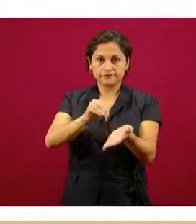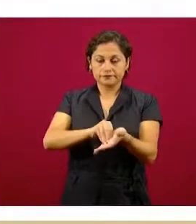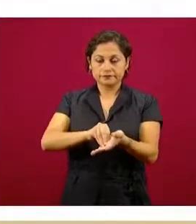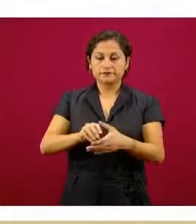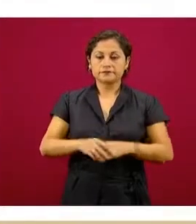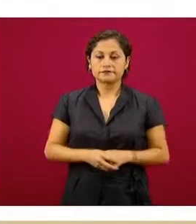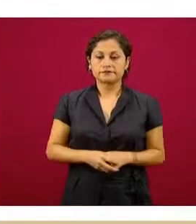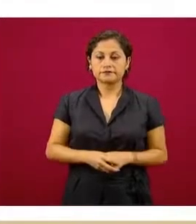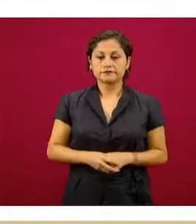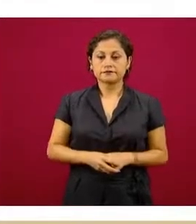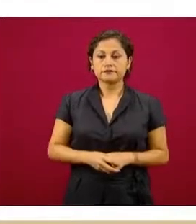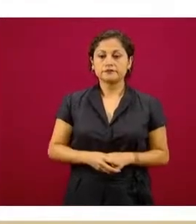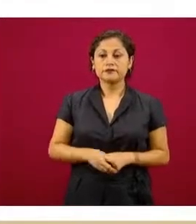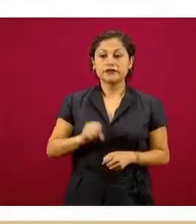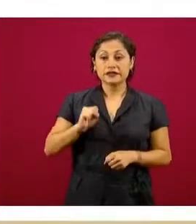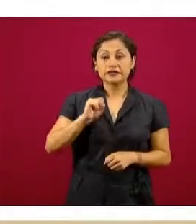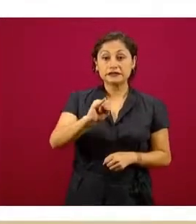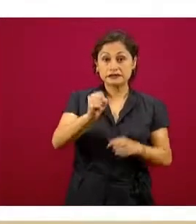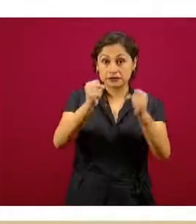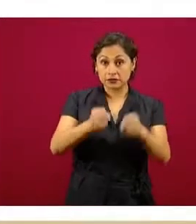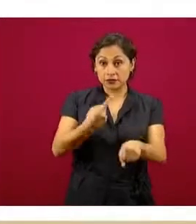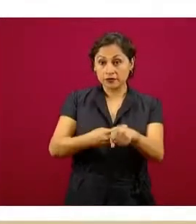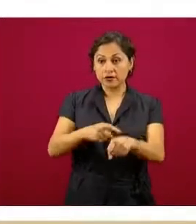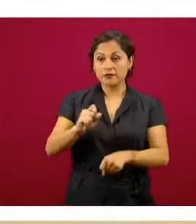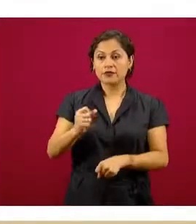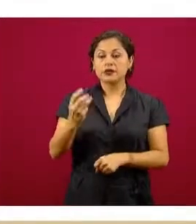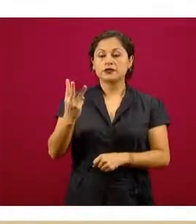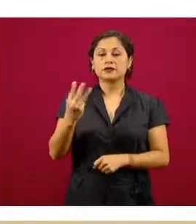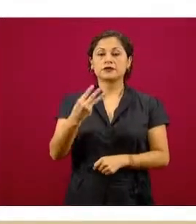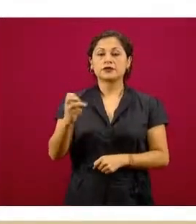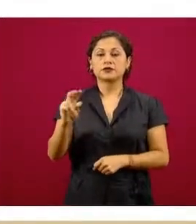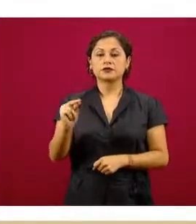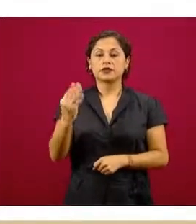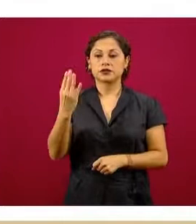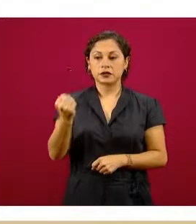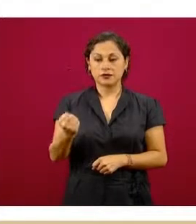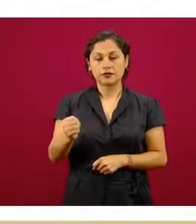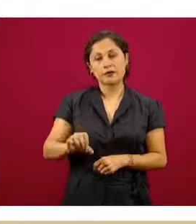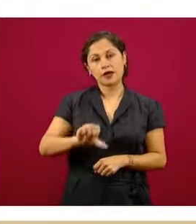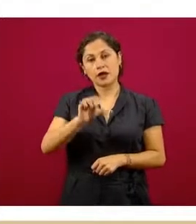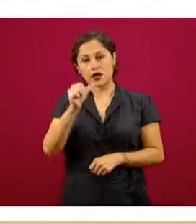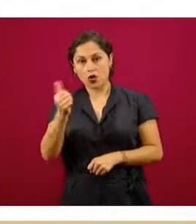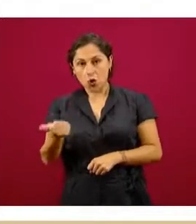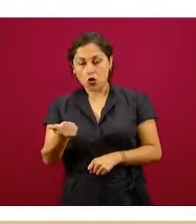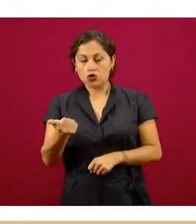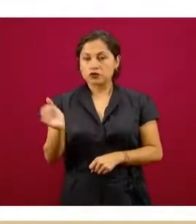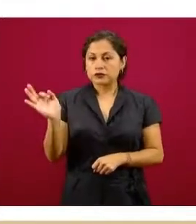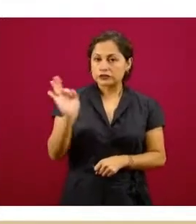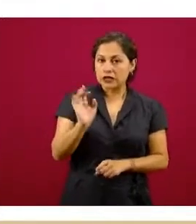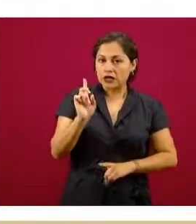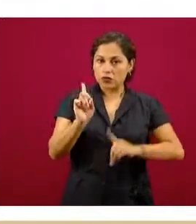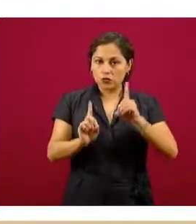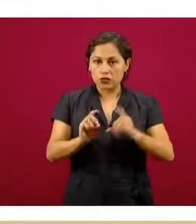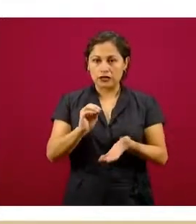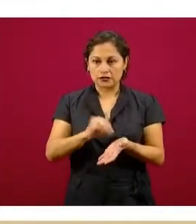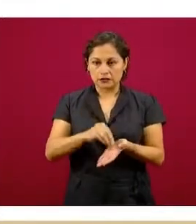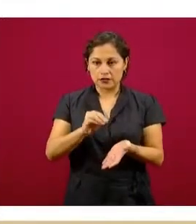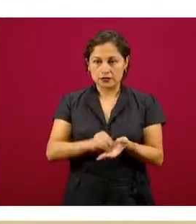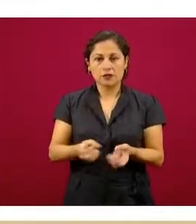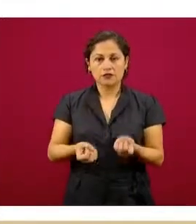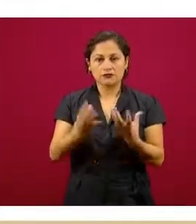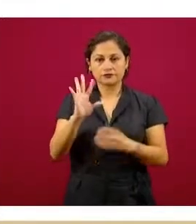son 23.389, como también los activos dentro del grupo de aún sospechosos, que son